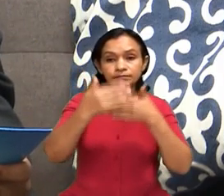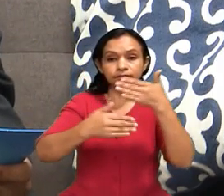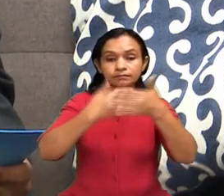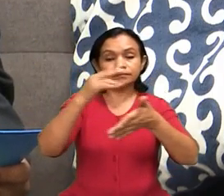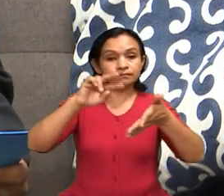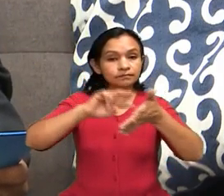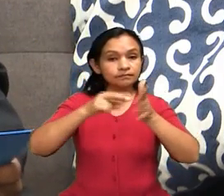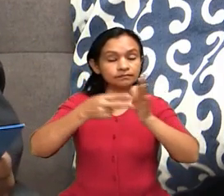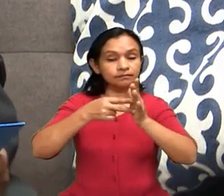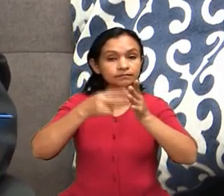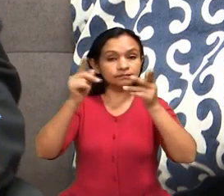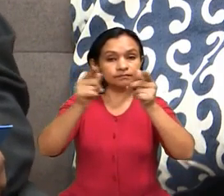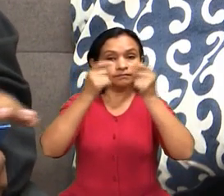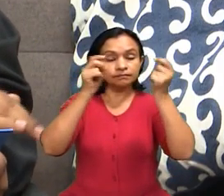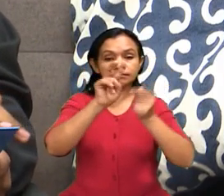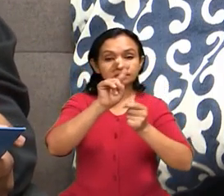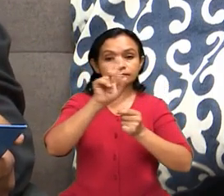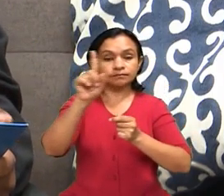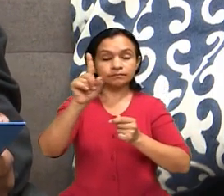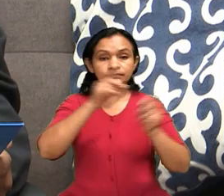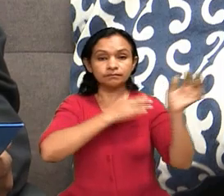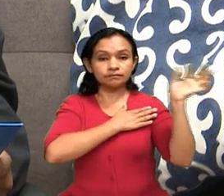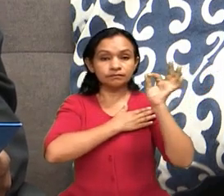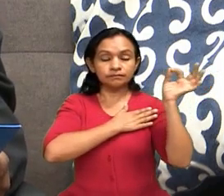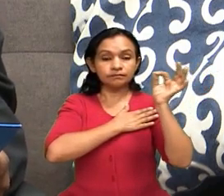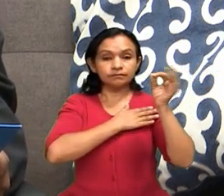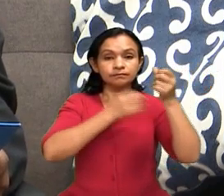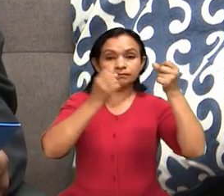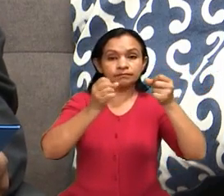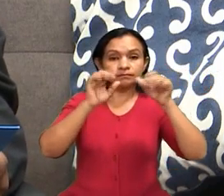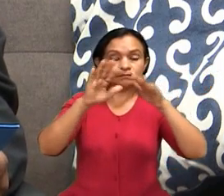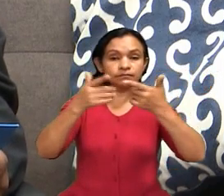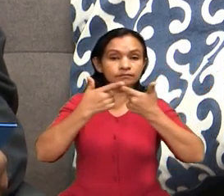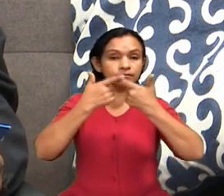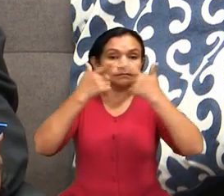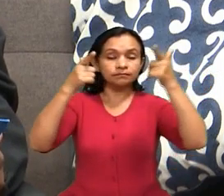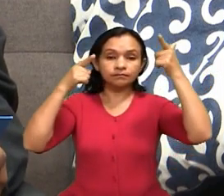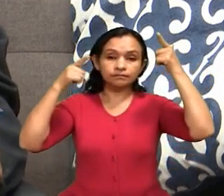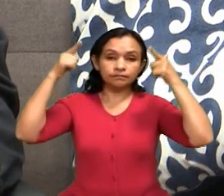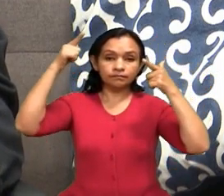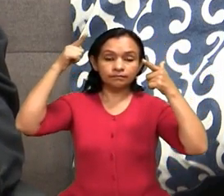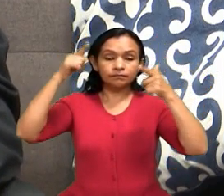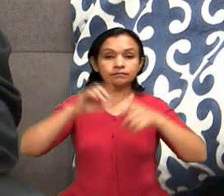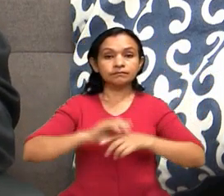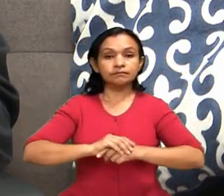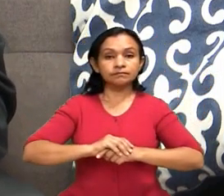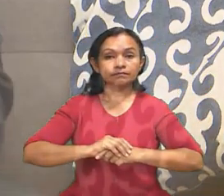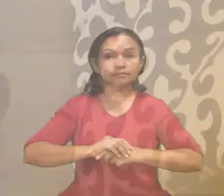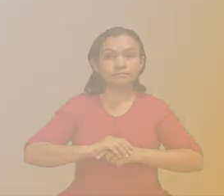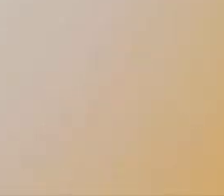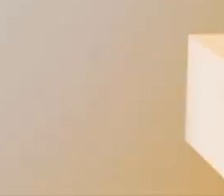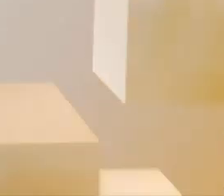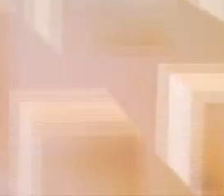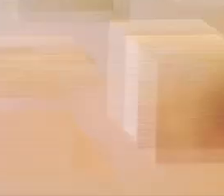significa festejar este 21 de febrero al General de Hombres y Mujeres Libres, General Augusto C. Sandino. Ya volvemos.